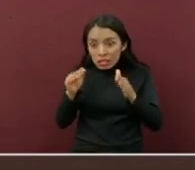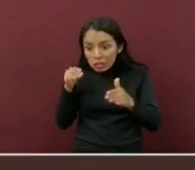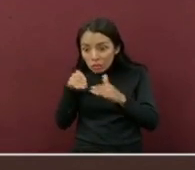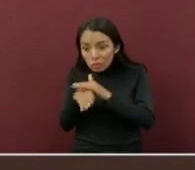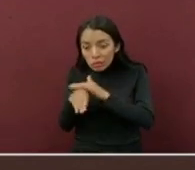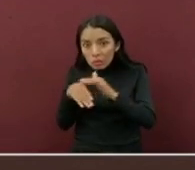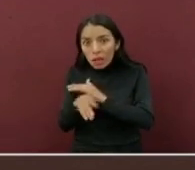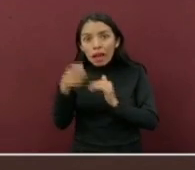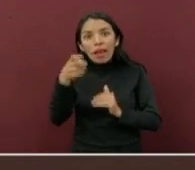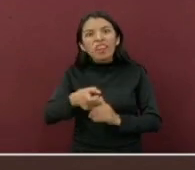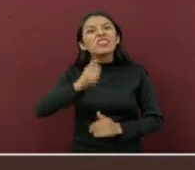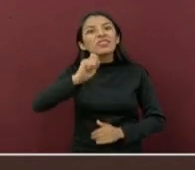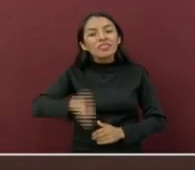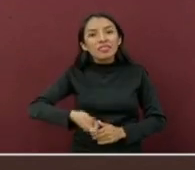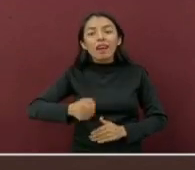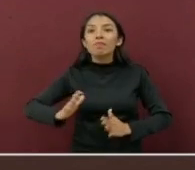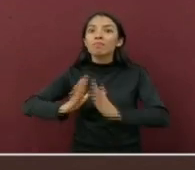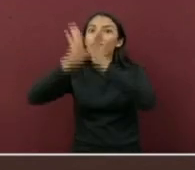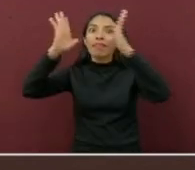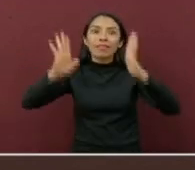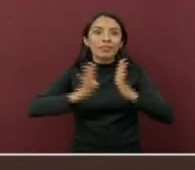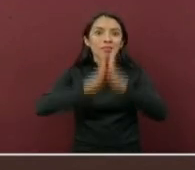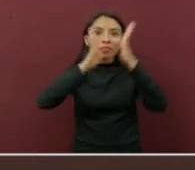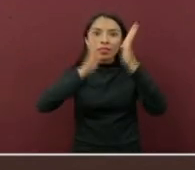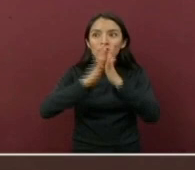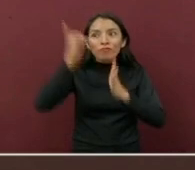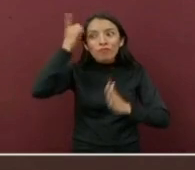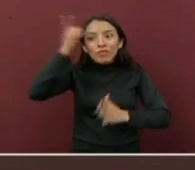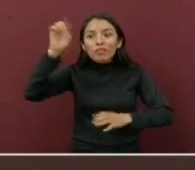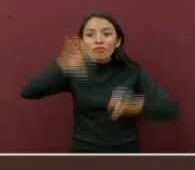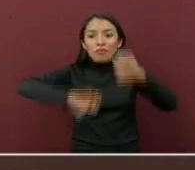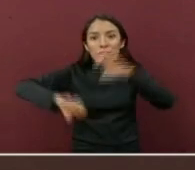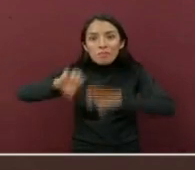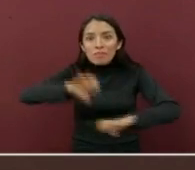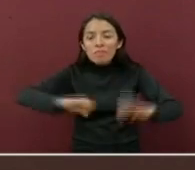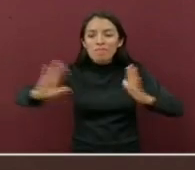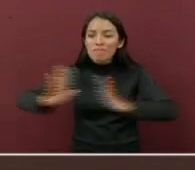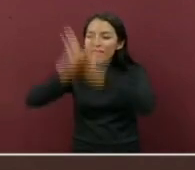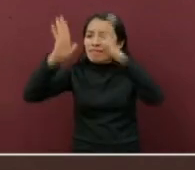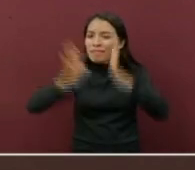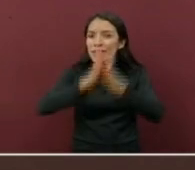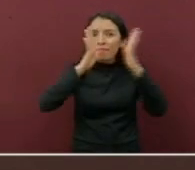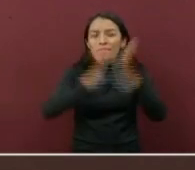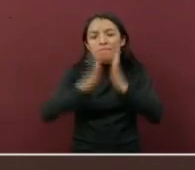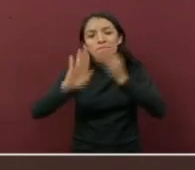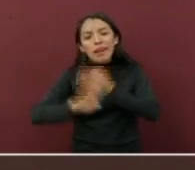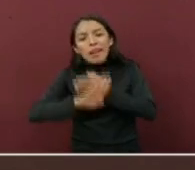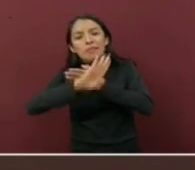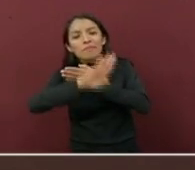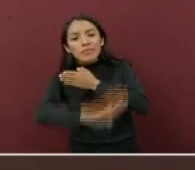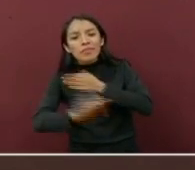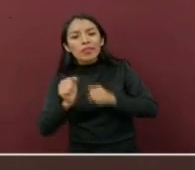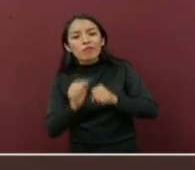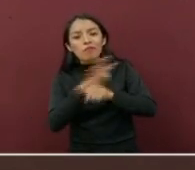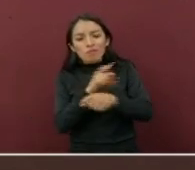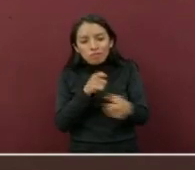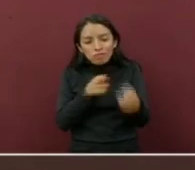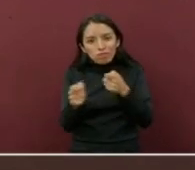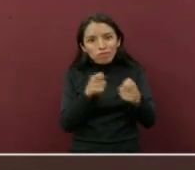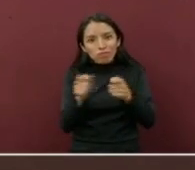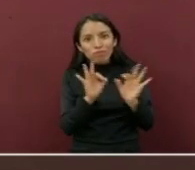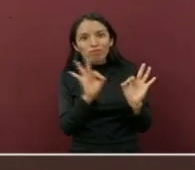participación activa del sector empresarial en la prevención y control de kobe 19